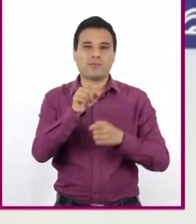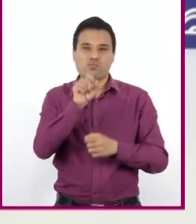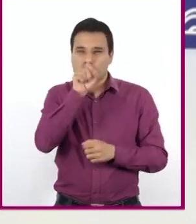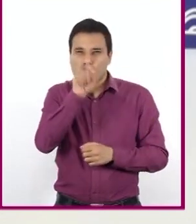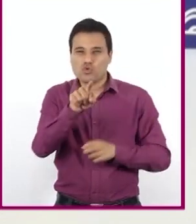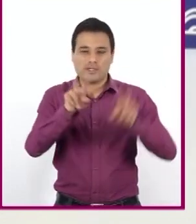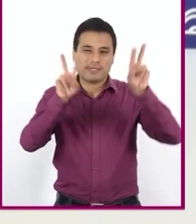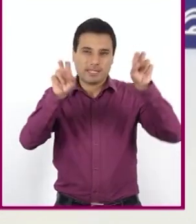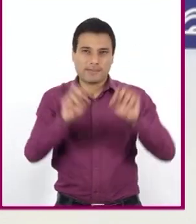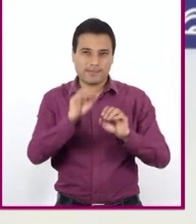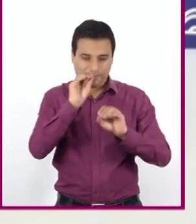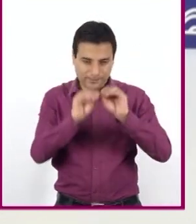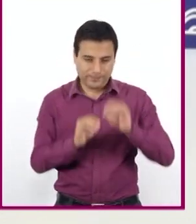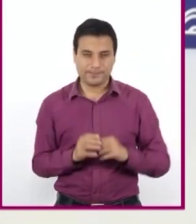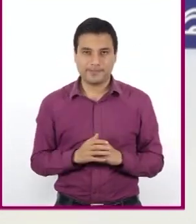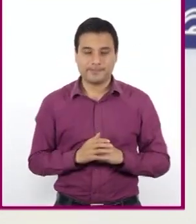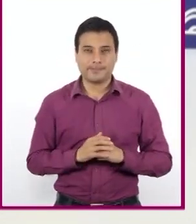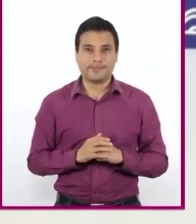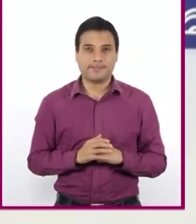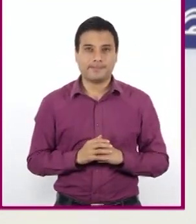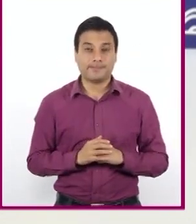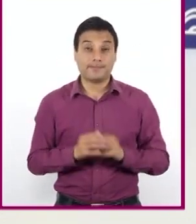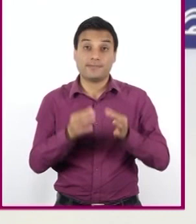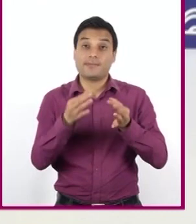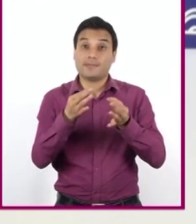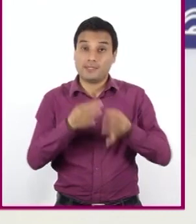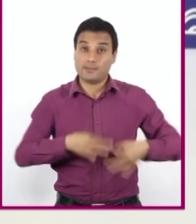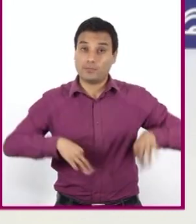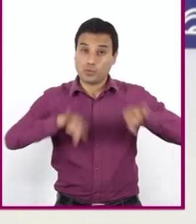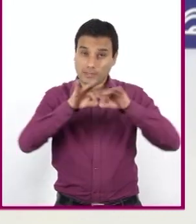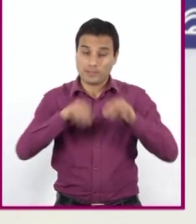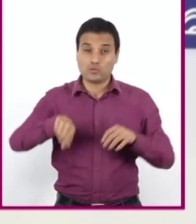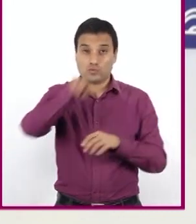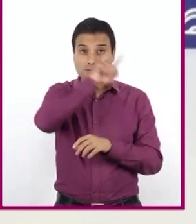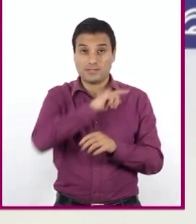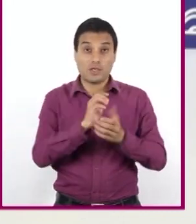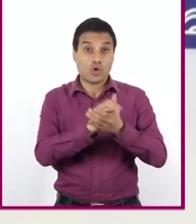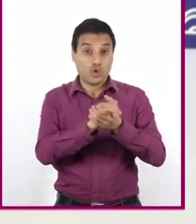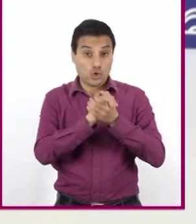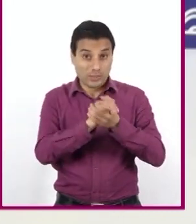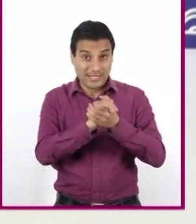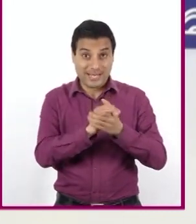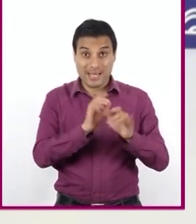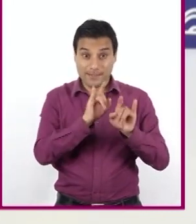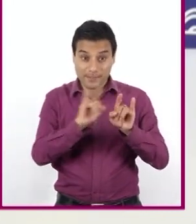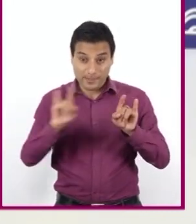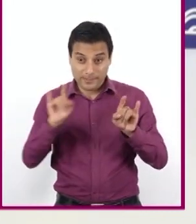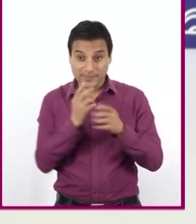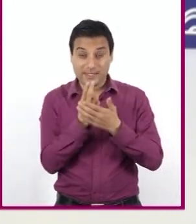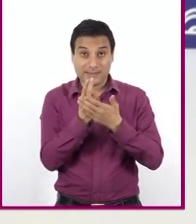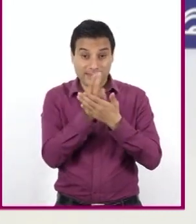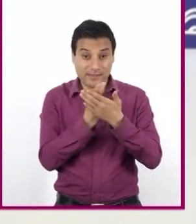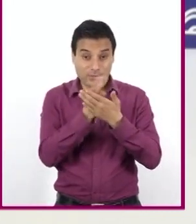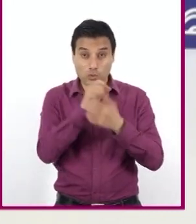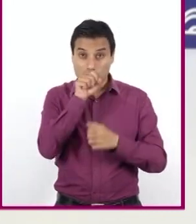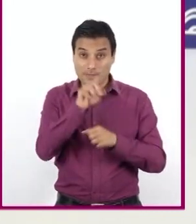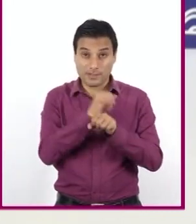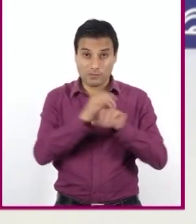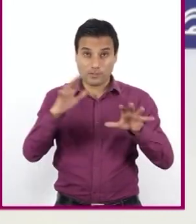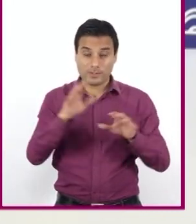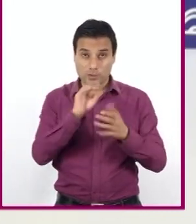la investigación. Es importante que ilustren su lotería y anoten la información